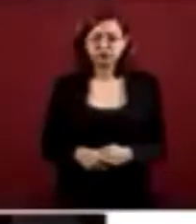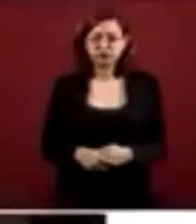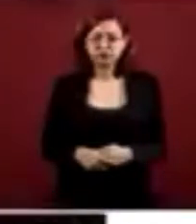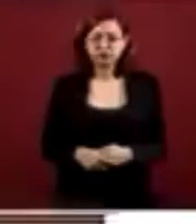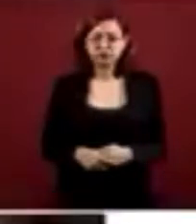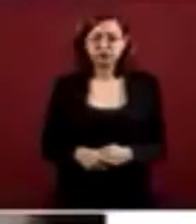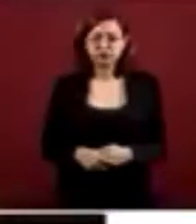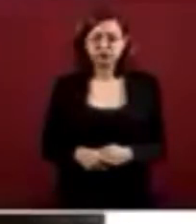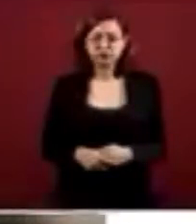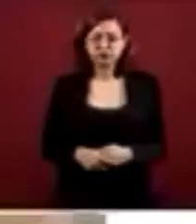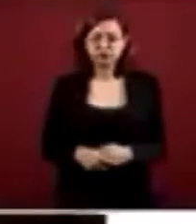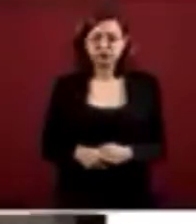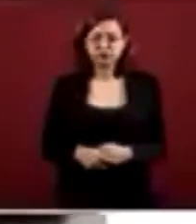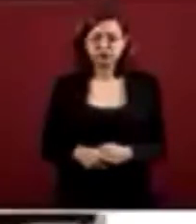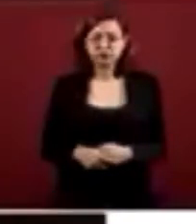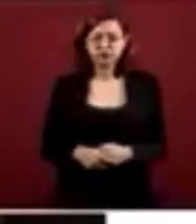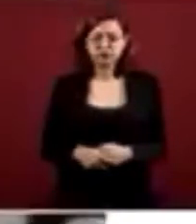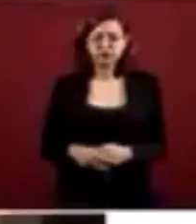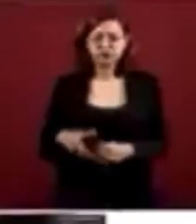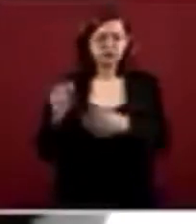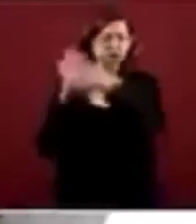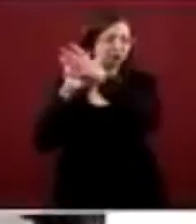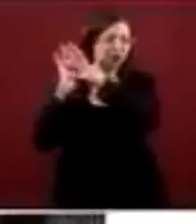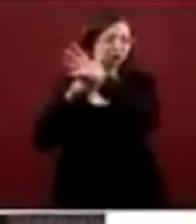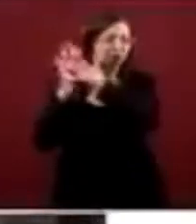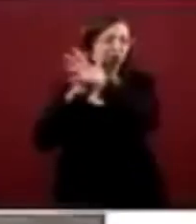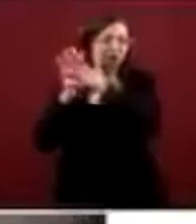que ver, oiga. Dile a la gente que pare todo. Sí, sí, sí. Bueno,